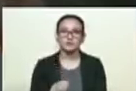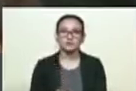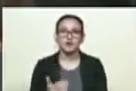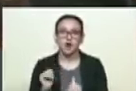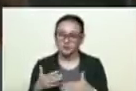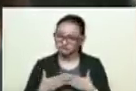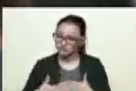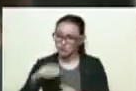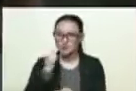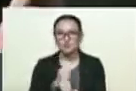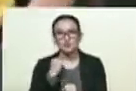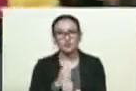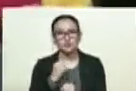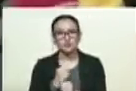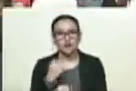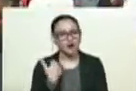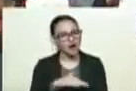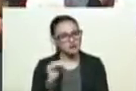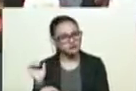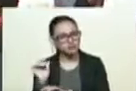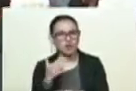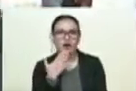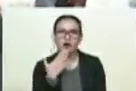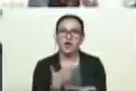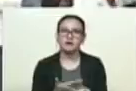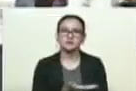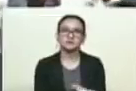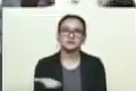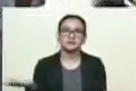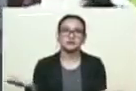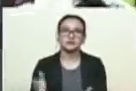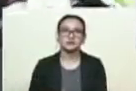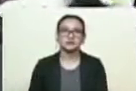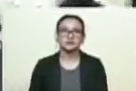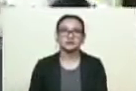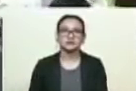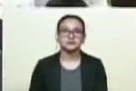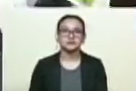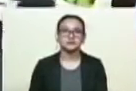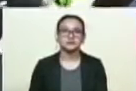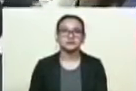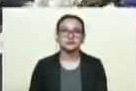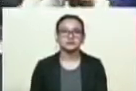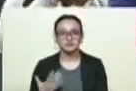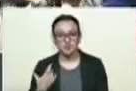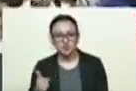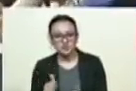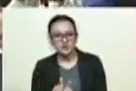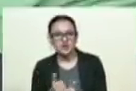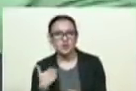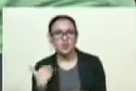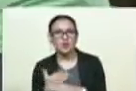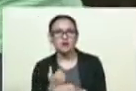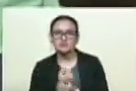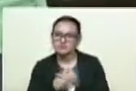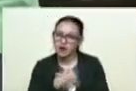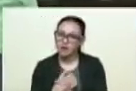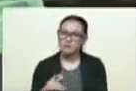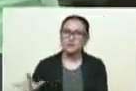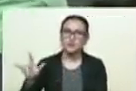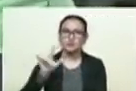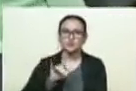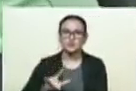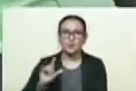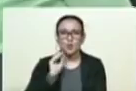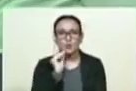carga, a la calle. Muchas gracias, juventud. Soy uno de ustedes. Amo a la juventud.